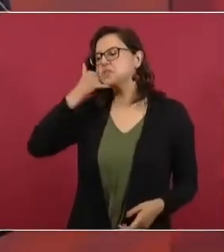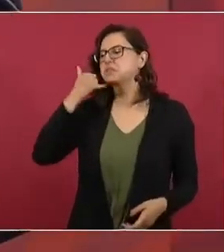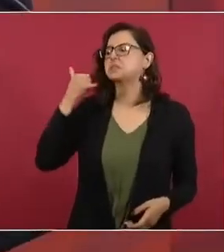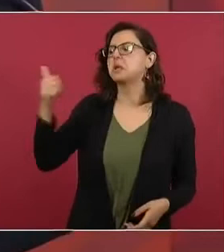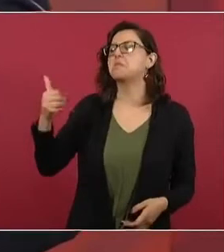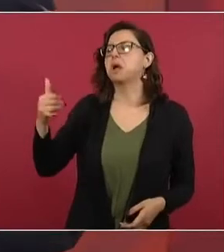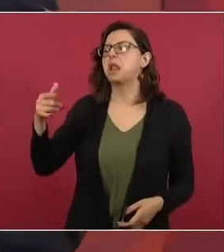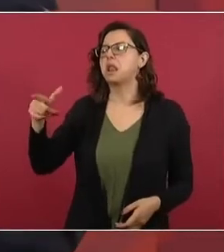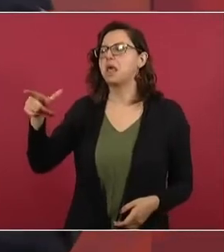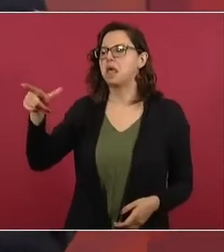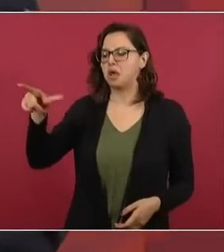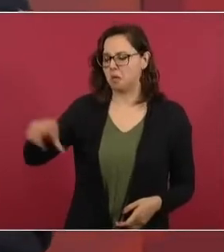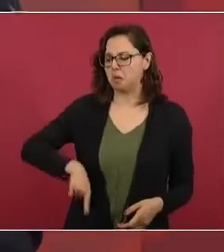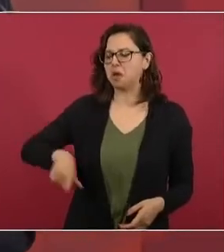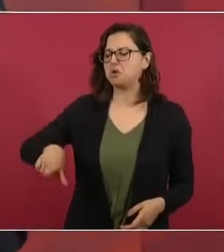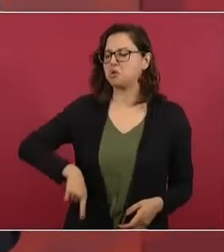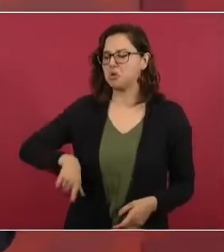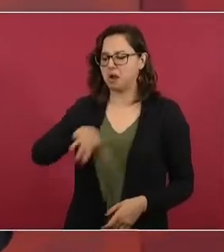general.